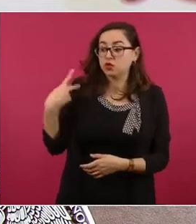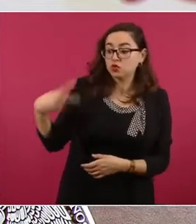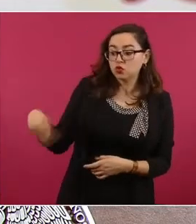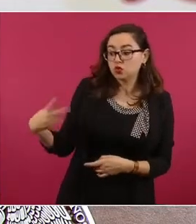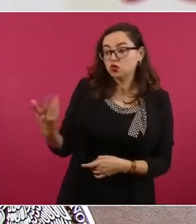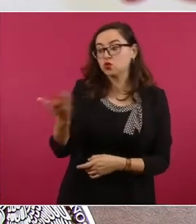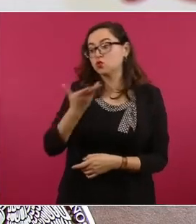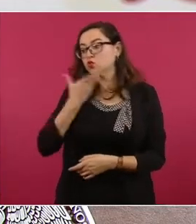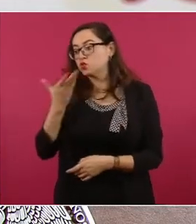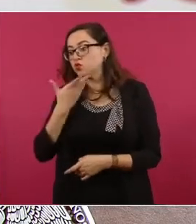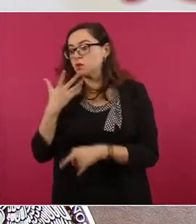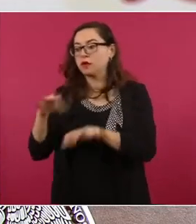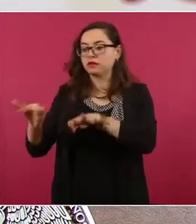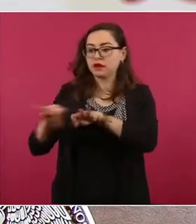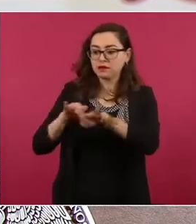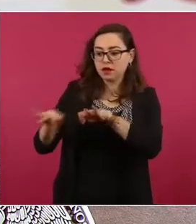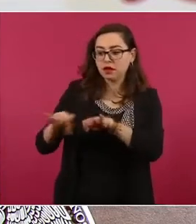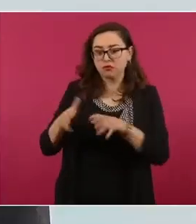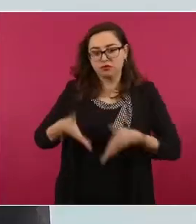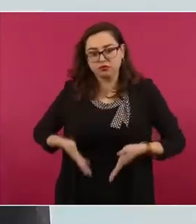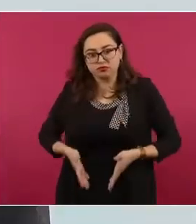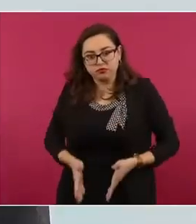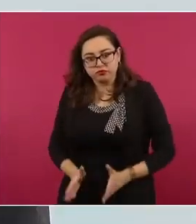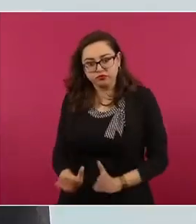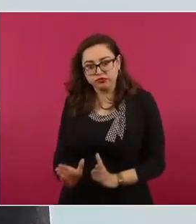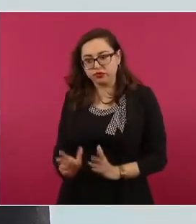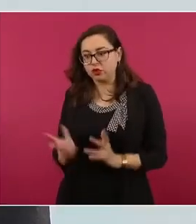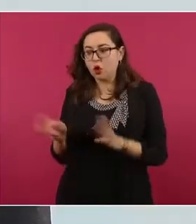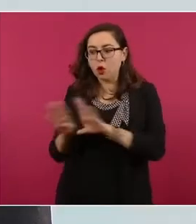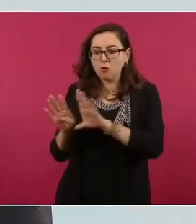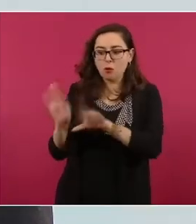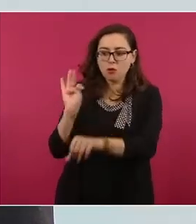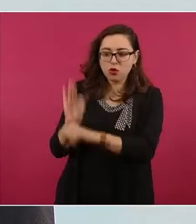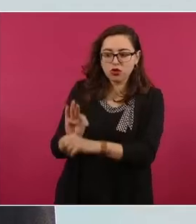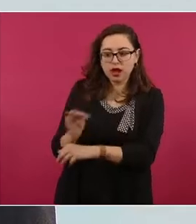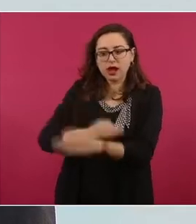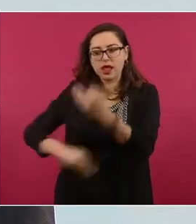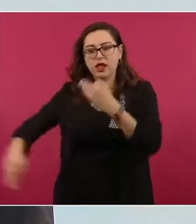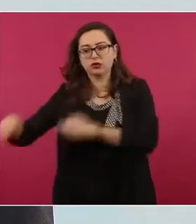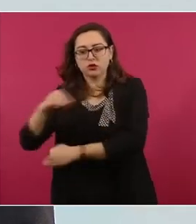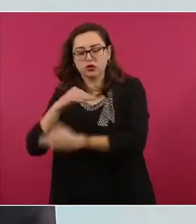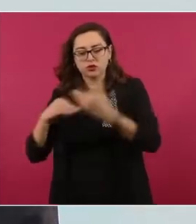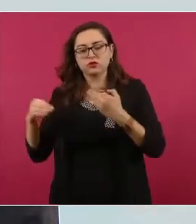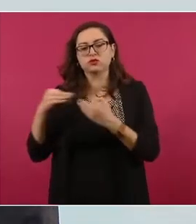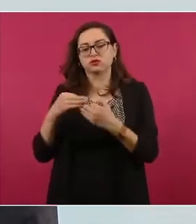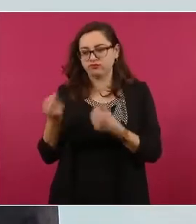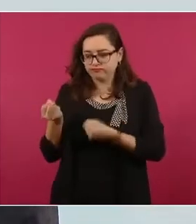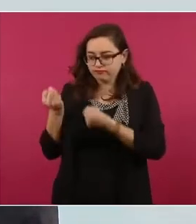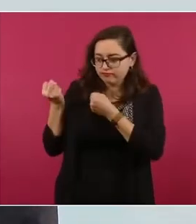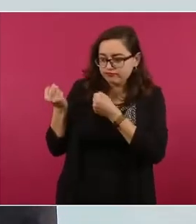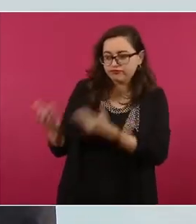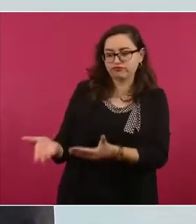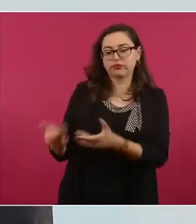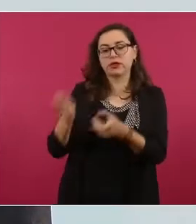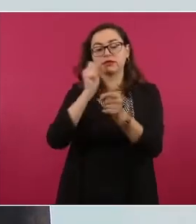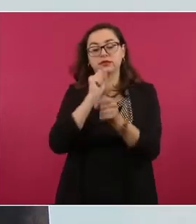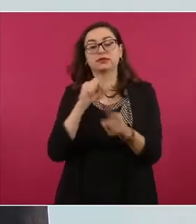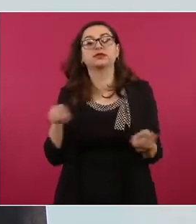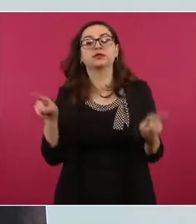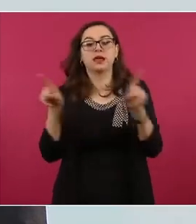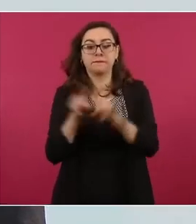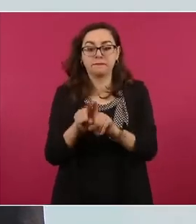del parto sea segura para todas y todos los involucrados, pero además que haya protección y